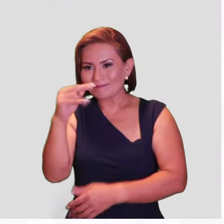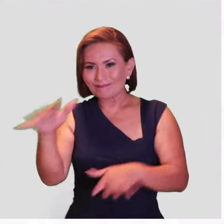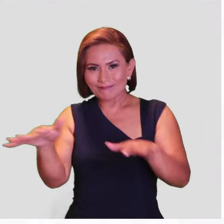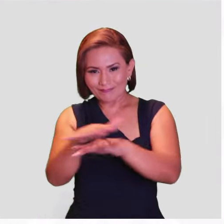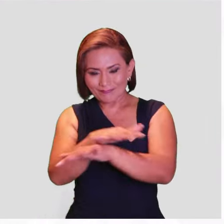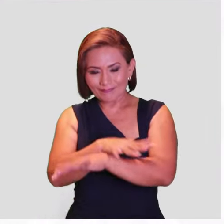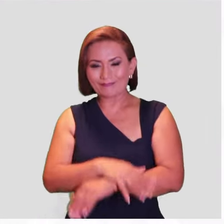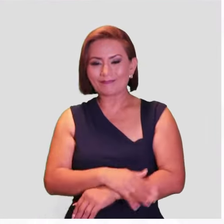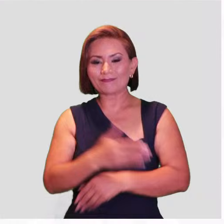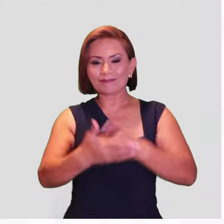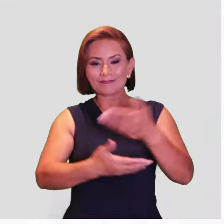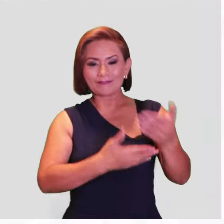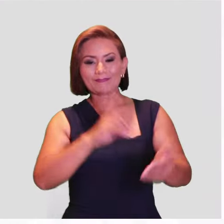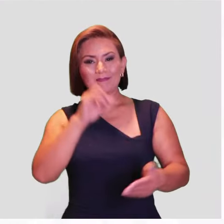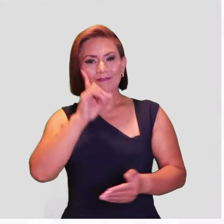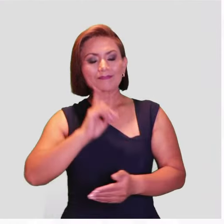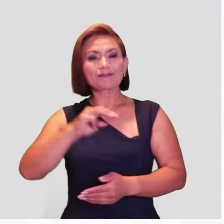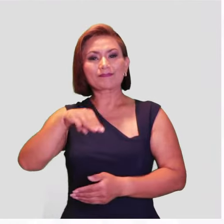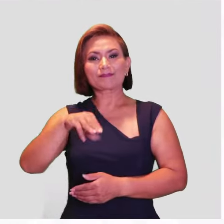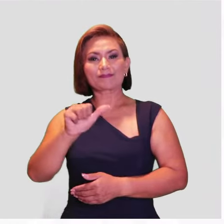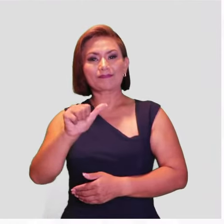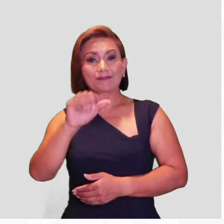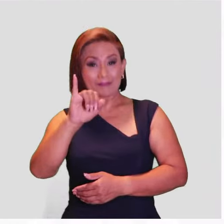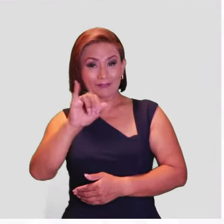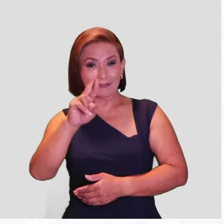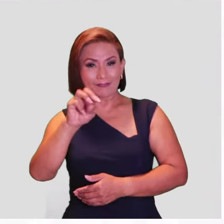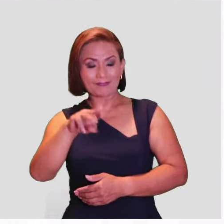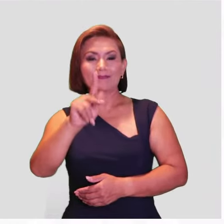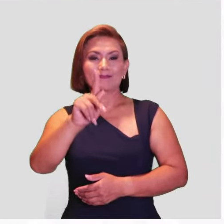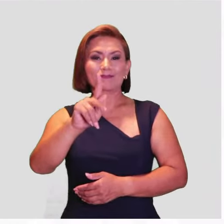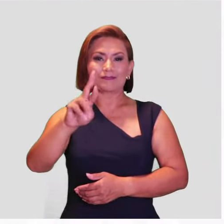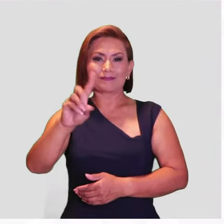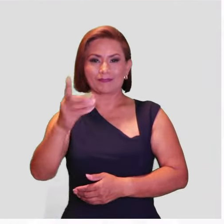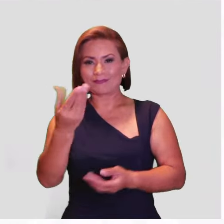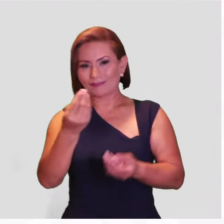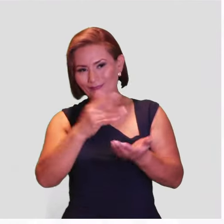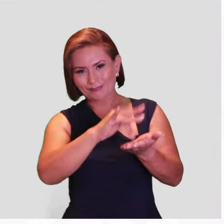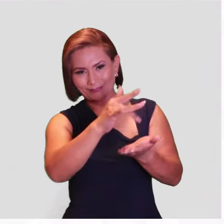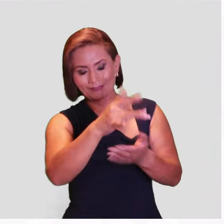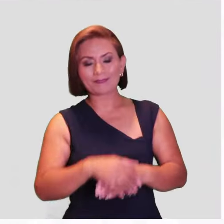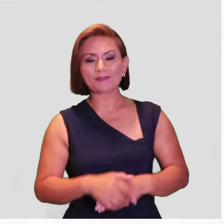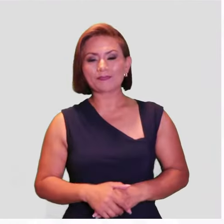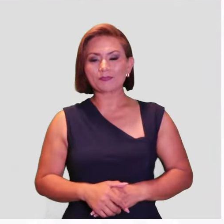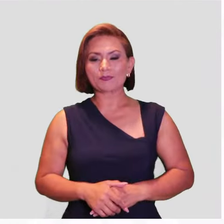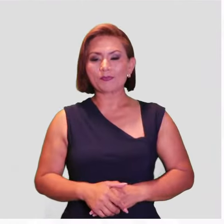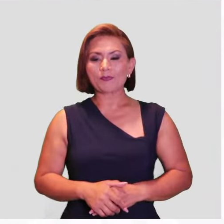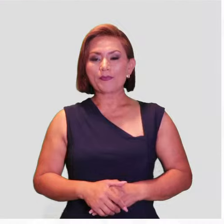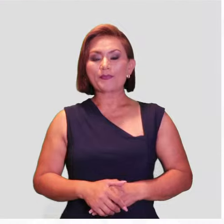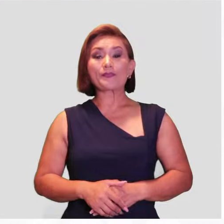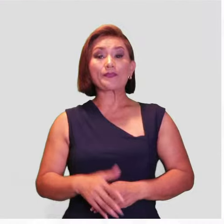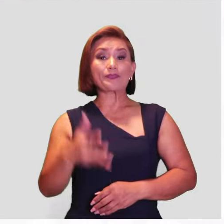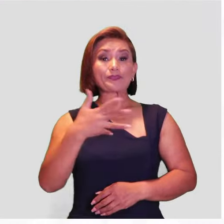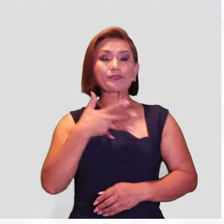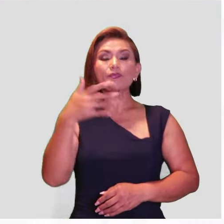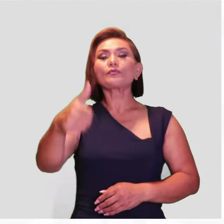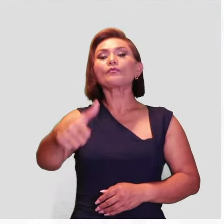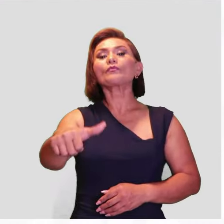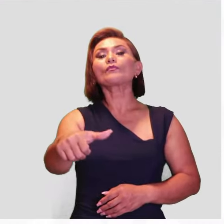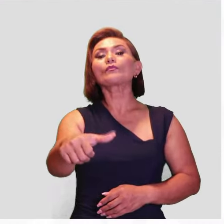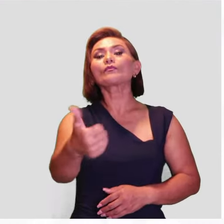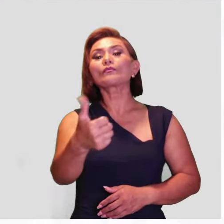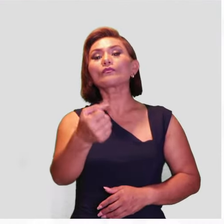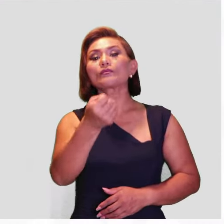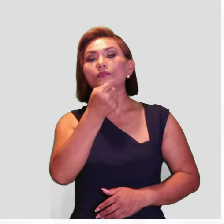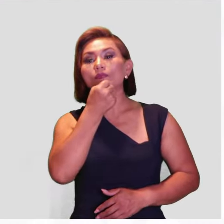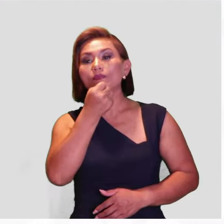precisión a la candidata Miriam Gómez del PRD. Muchas gracias. Y, por cierto, que le restan 11 segundos,